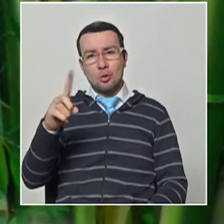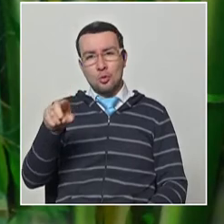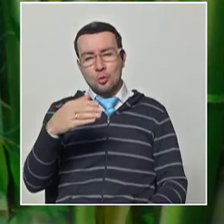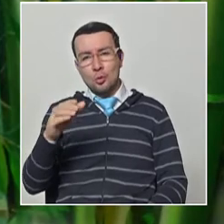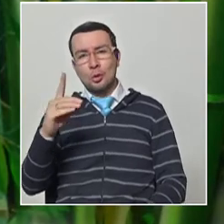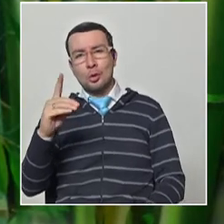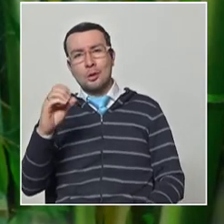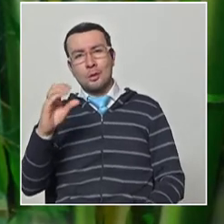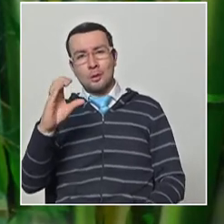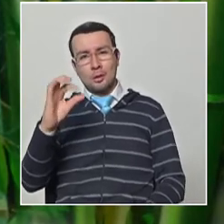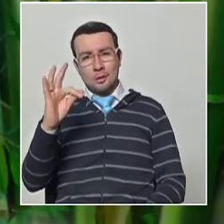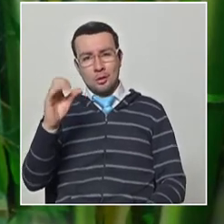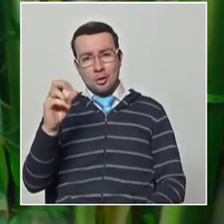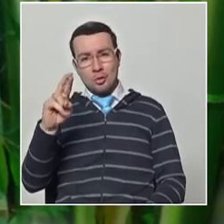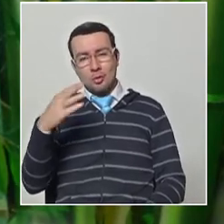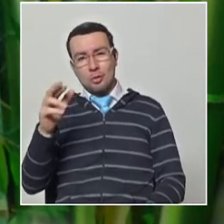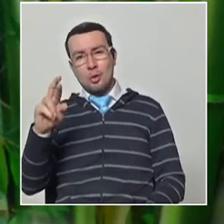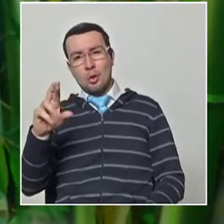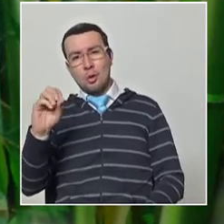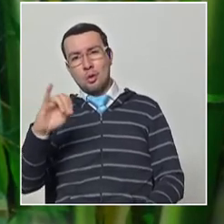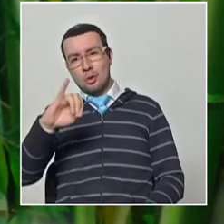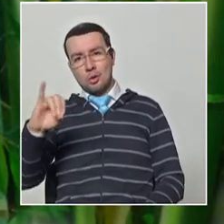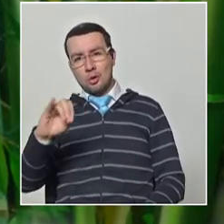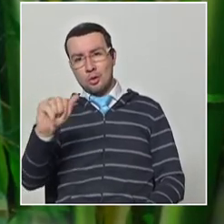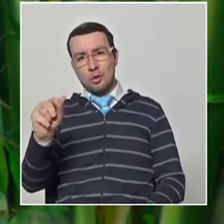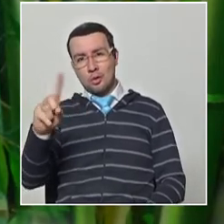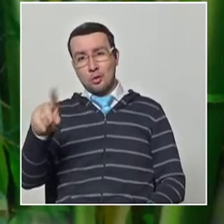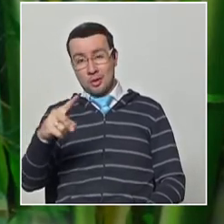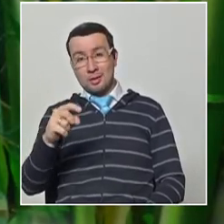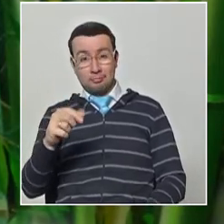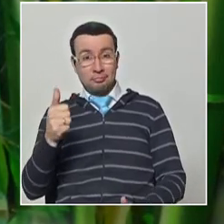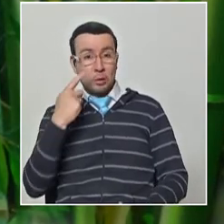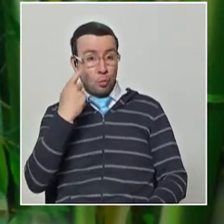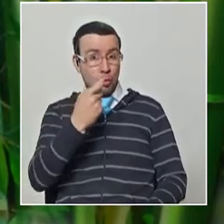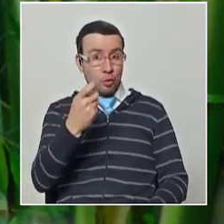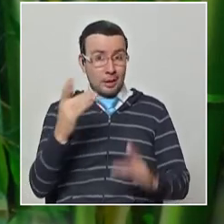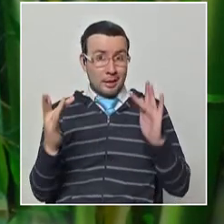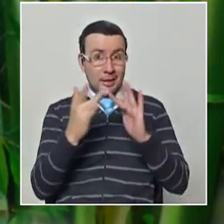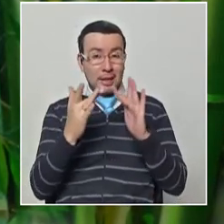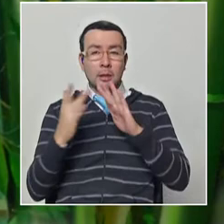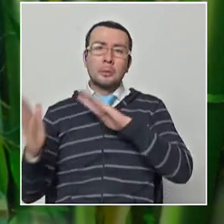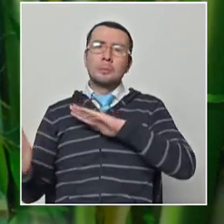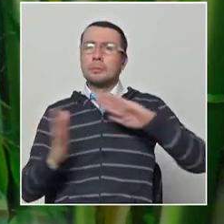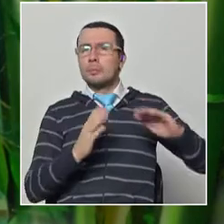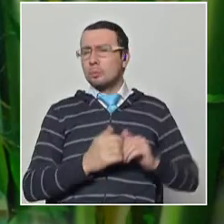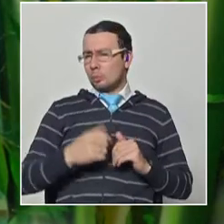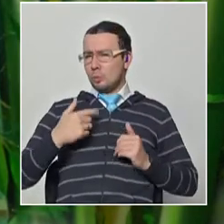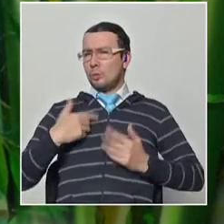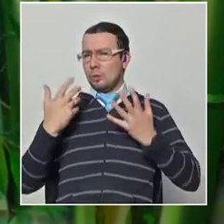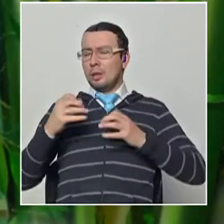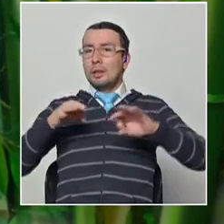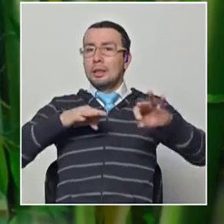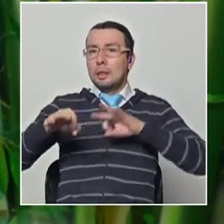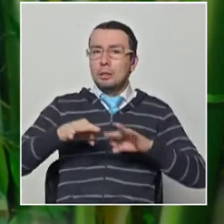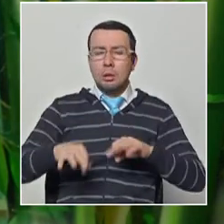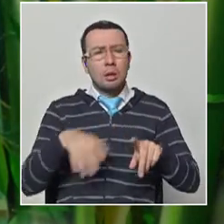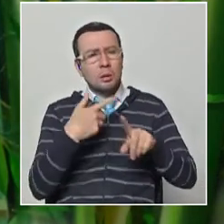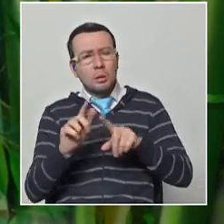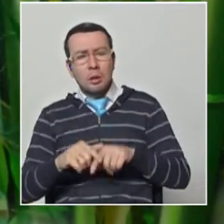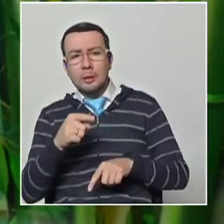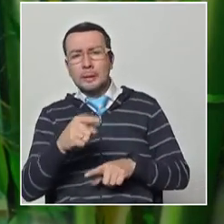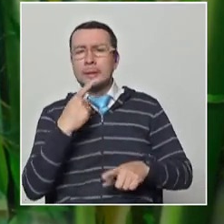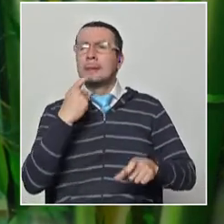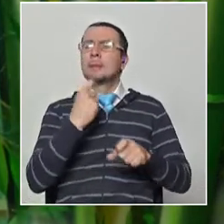muy preocupantes en la práctica médica y tiene que ver con el concepto de la